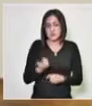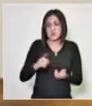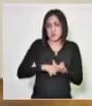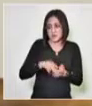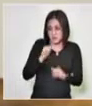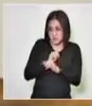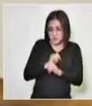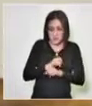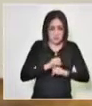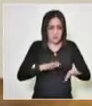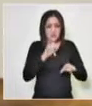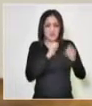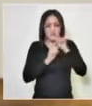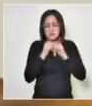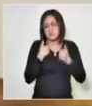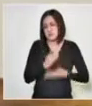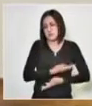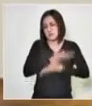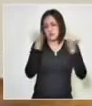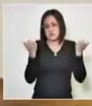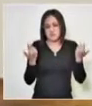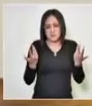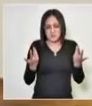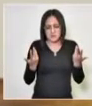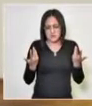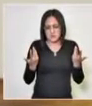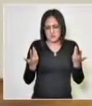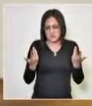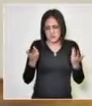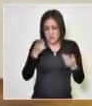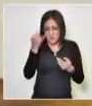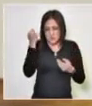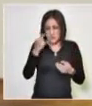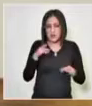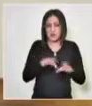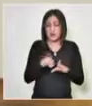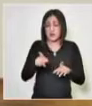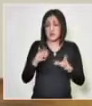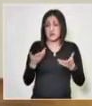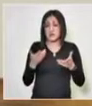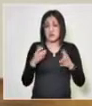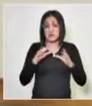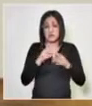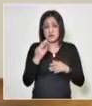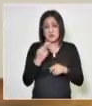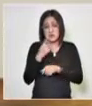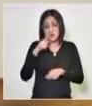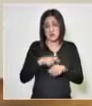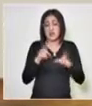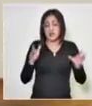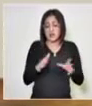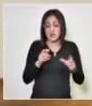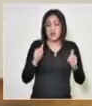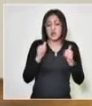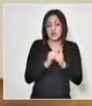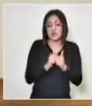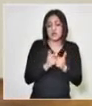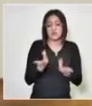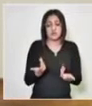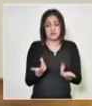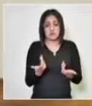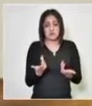redes imagínense ya los cárteles nacionales promoviéndose con